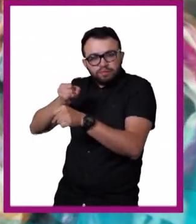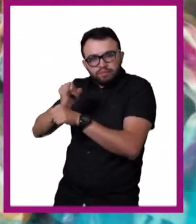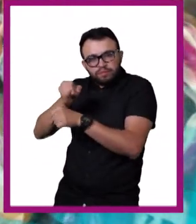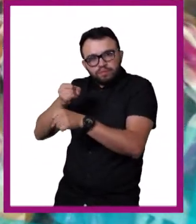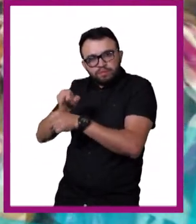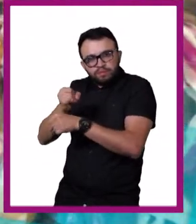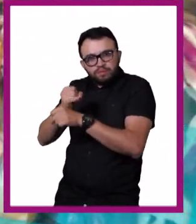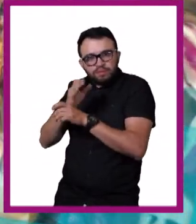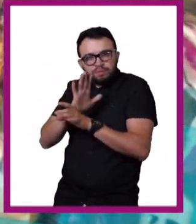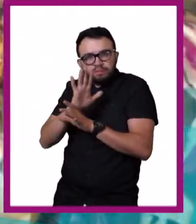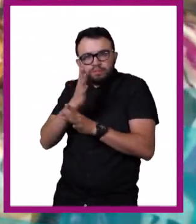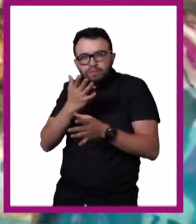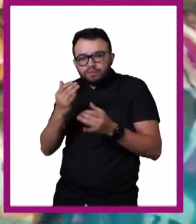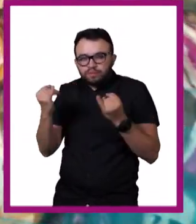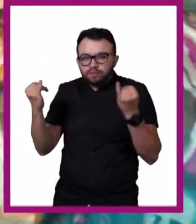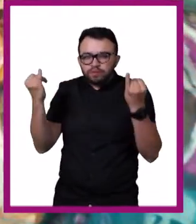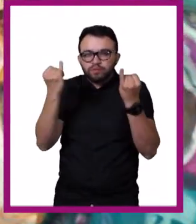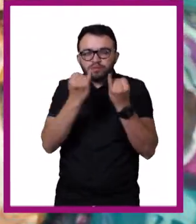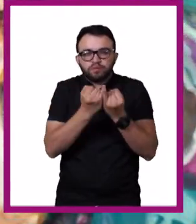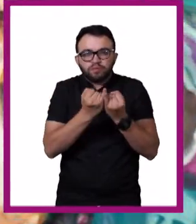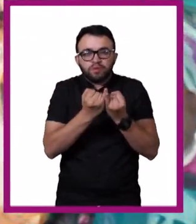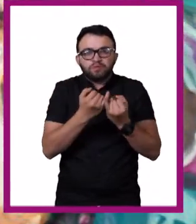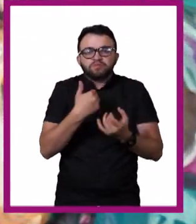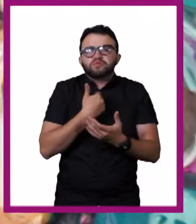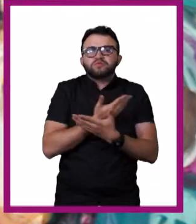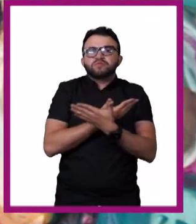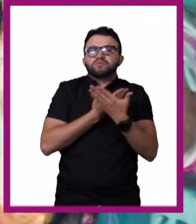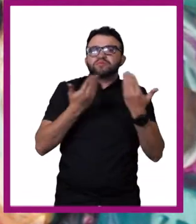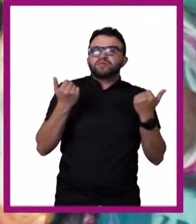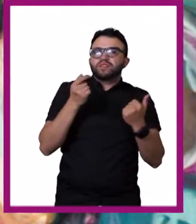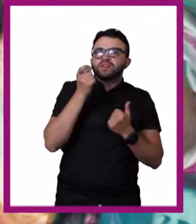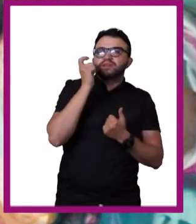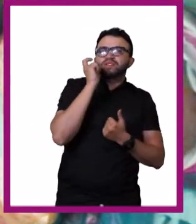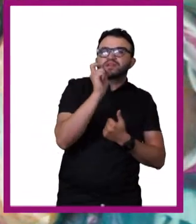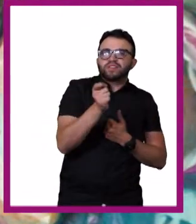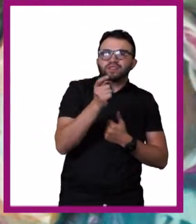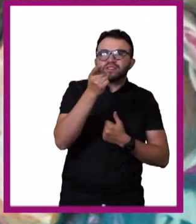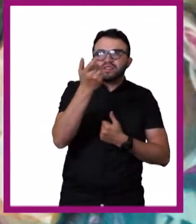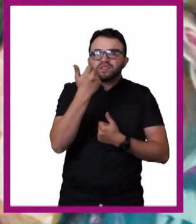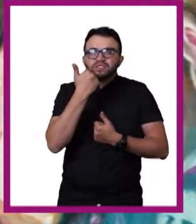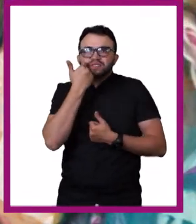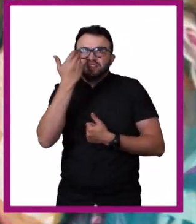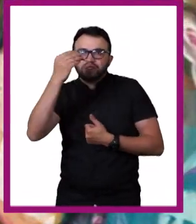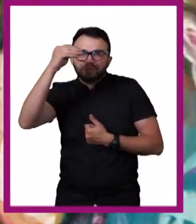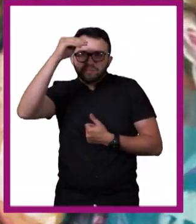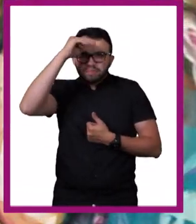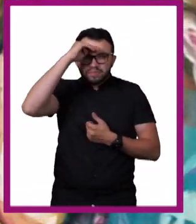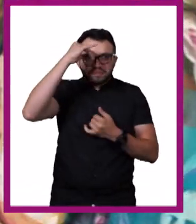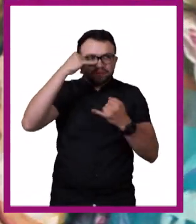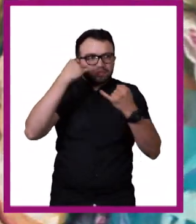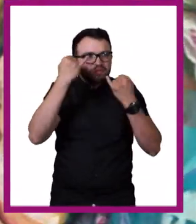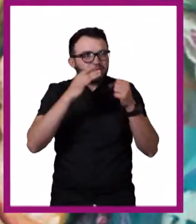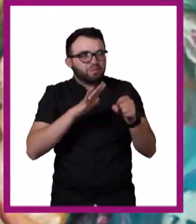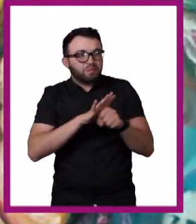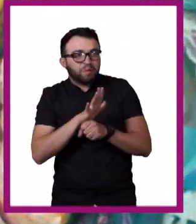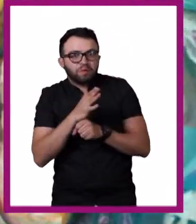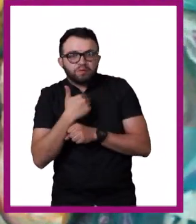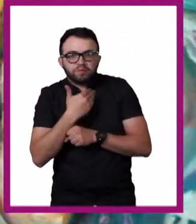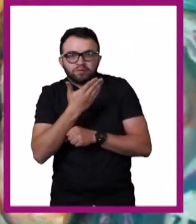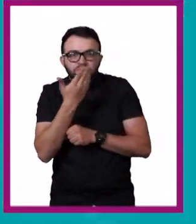serie. Realmente al principio no sabía exactamente qué es lo que pretendía, ni siquiera hacia dónde me quería dirigir,